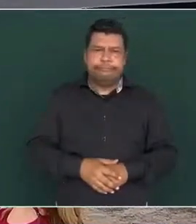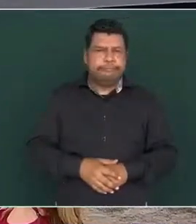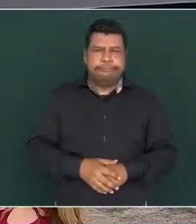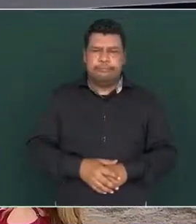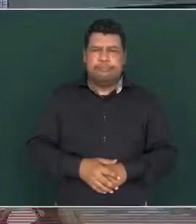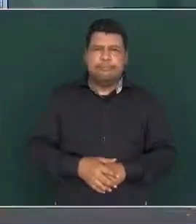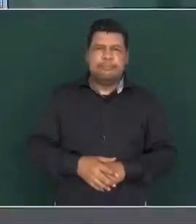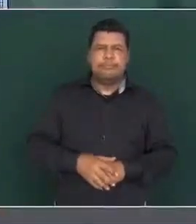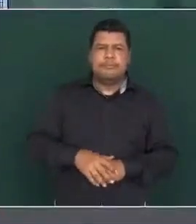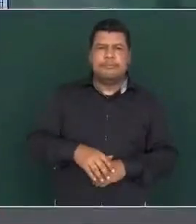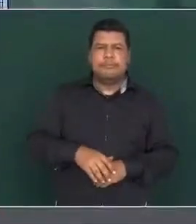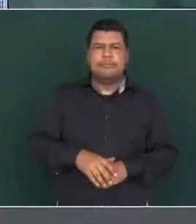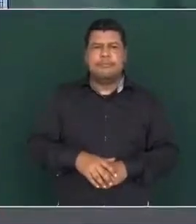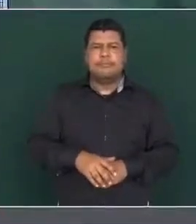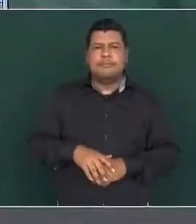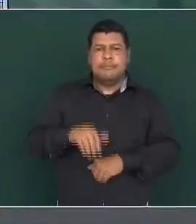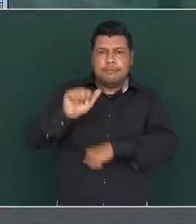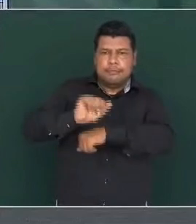Argentina,